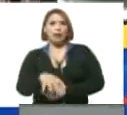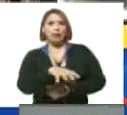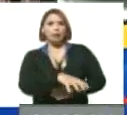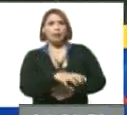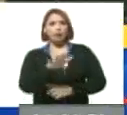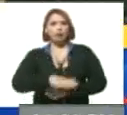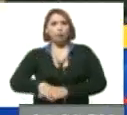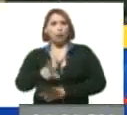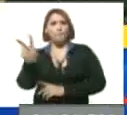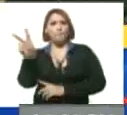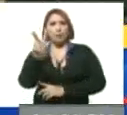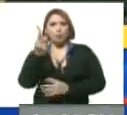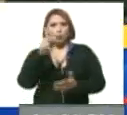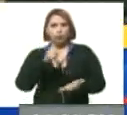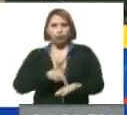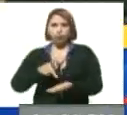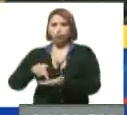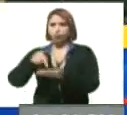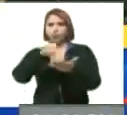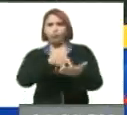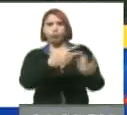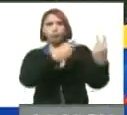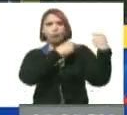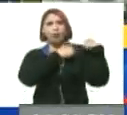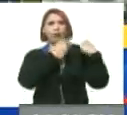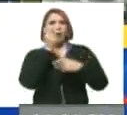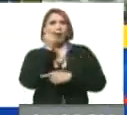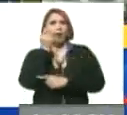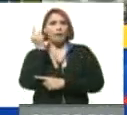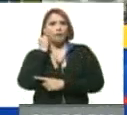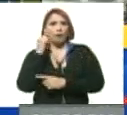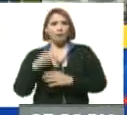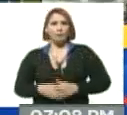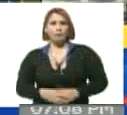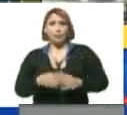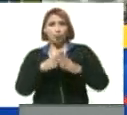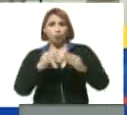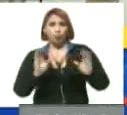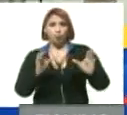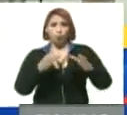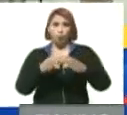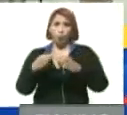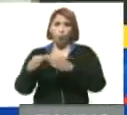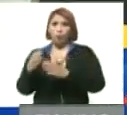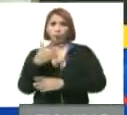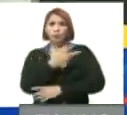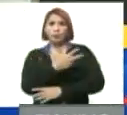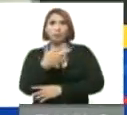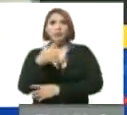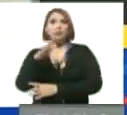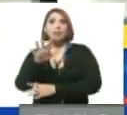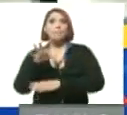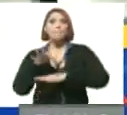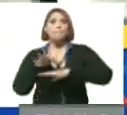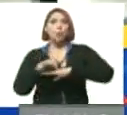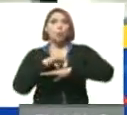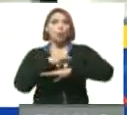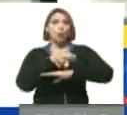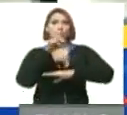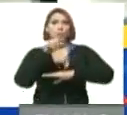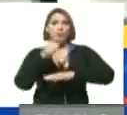presentes, con los jefes y jefas de los comandos de campaña de los 335 municipios y